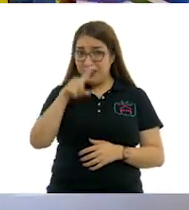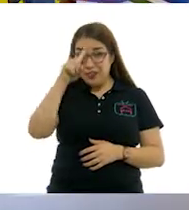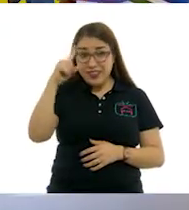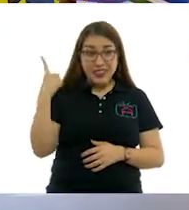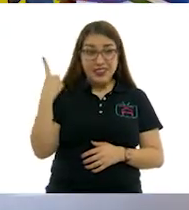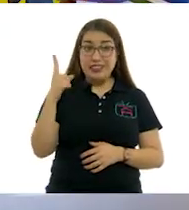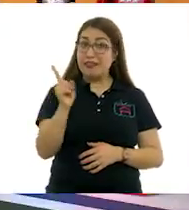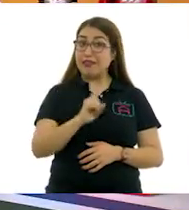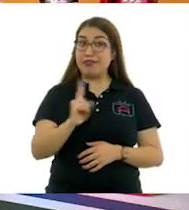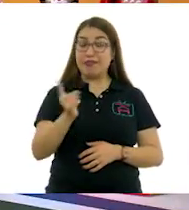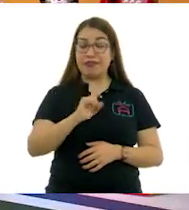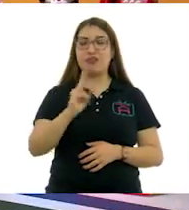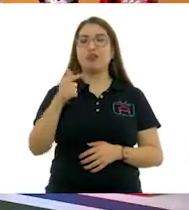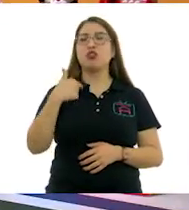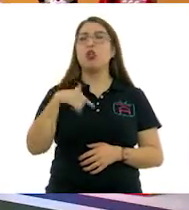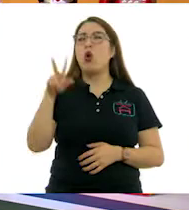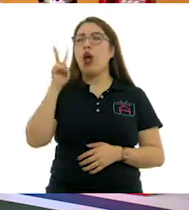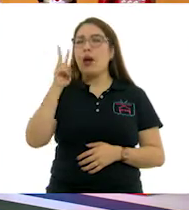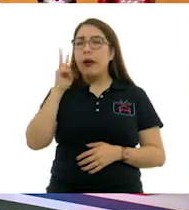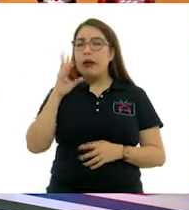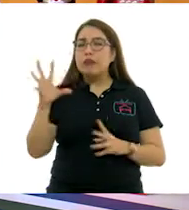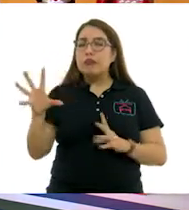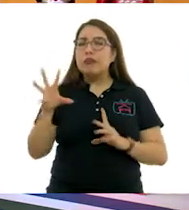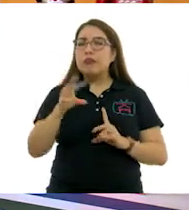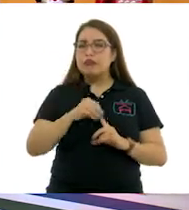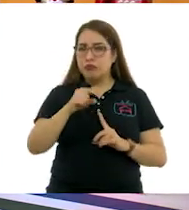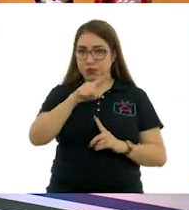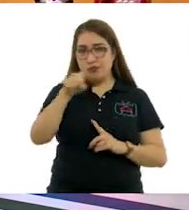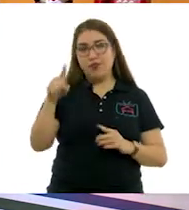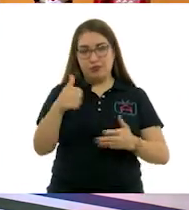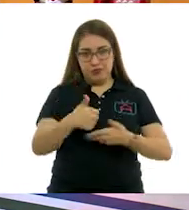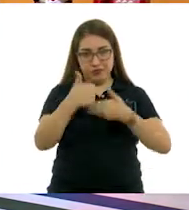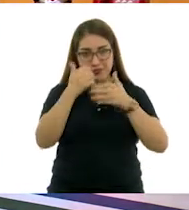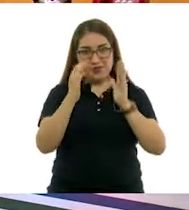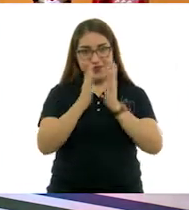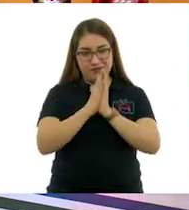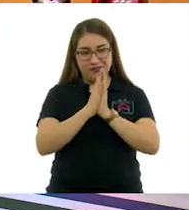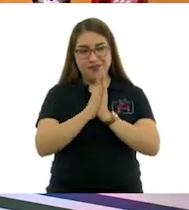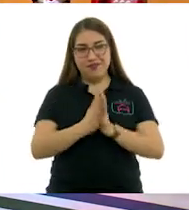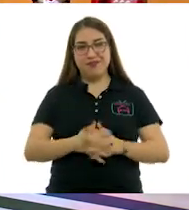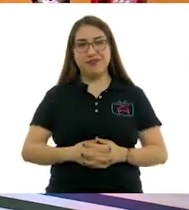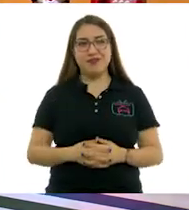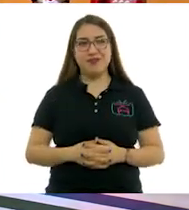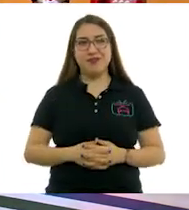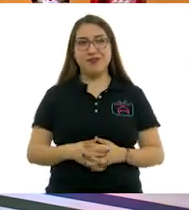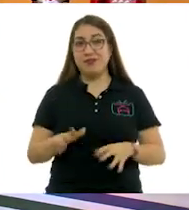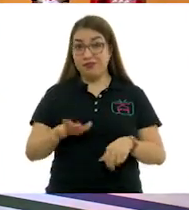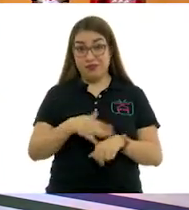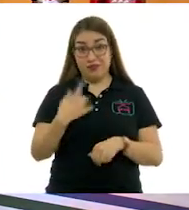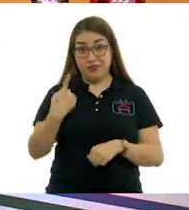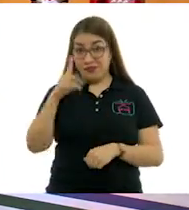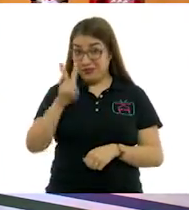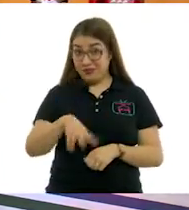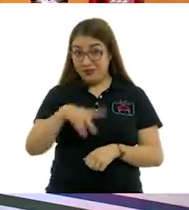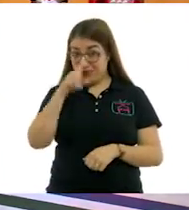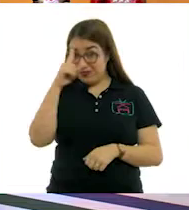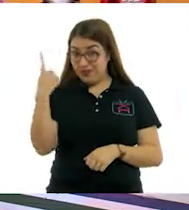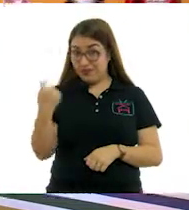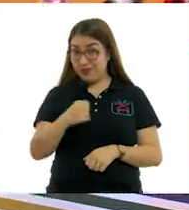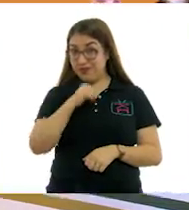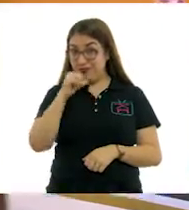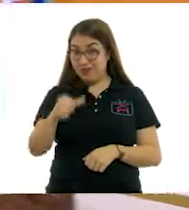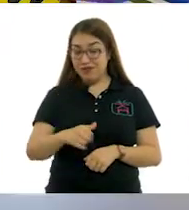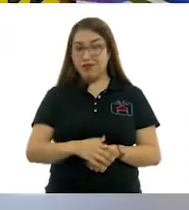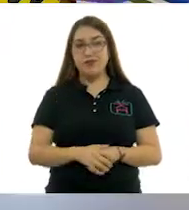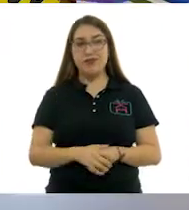tratar entonces de seguirte. Y allá en casita me van ayudando, por favor, niñas y niños. Ayúdenme, por favor, porque no estuvo tan fácil. Te cedo este lugar. Yo